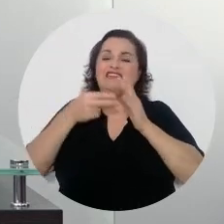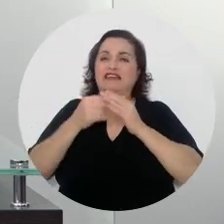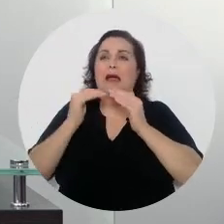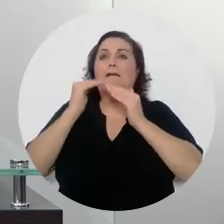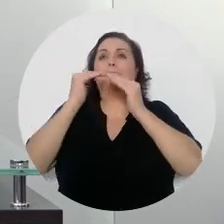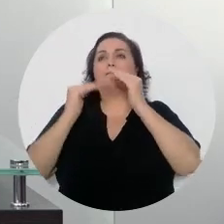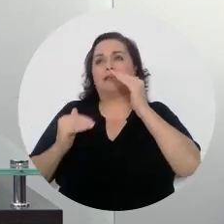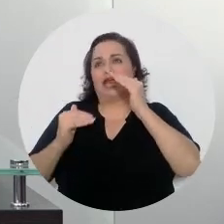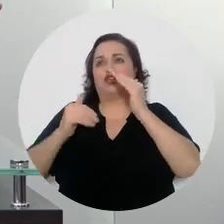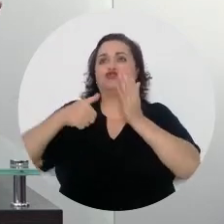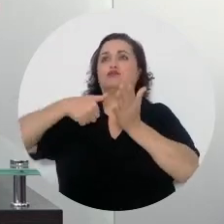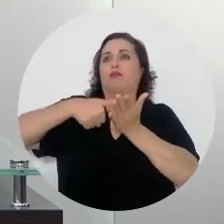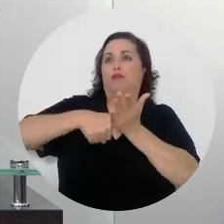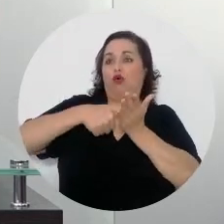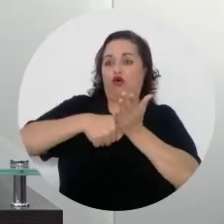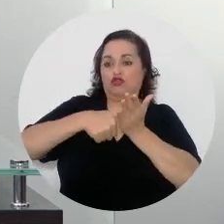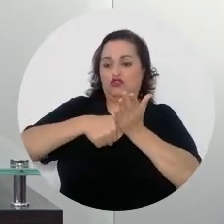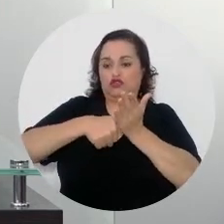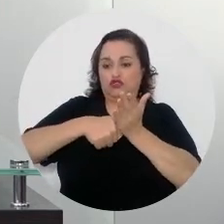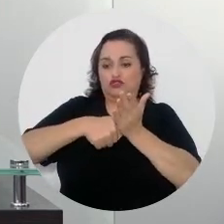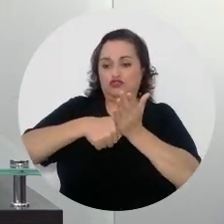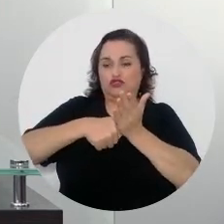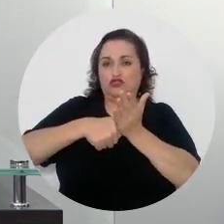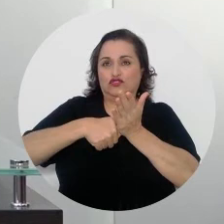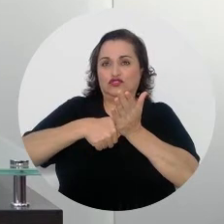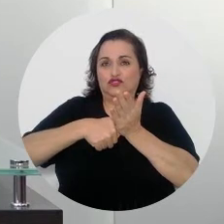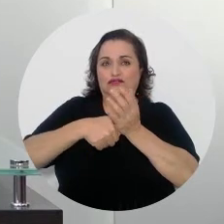se diluye la cantidad de votos que hay